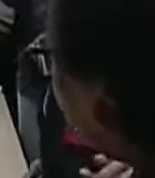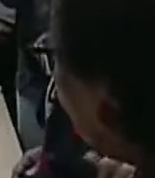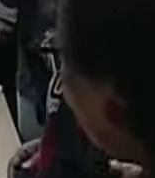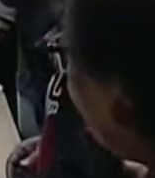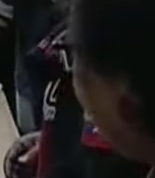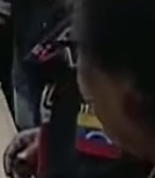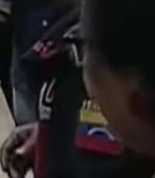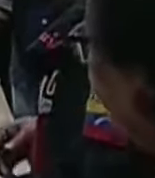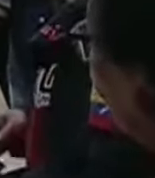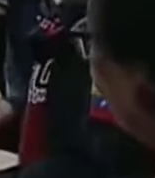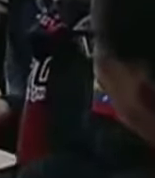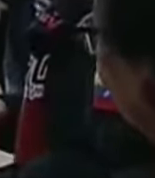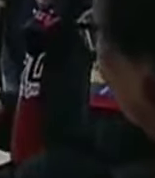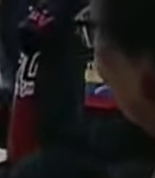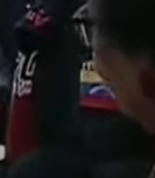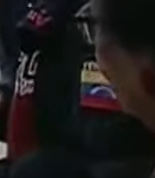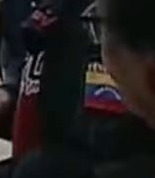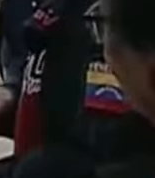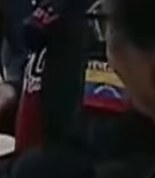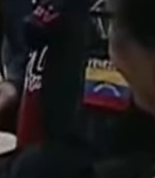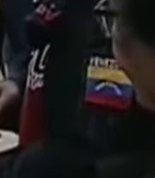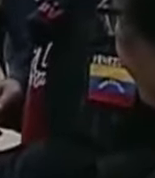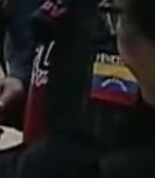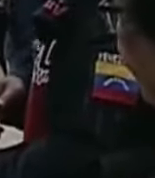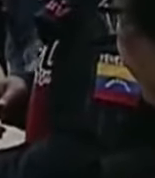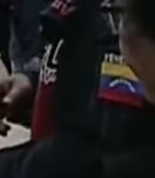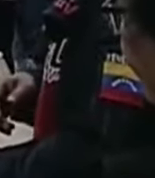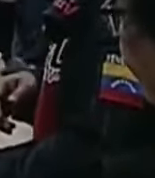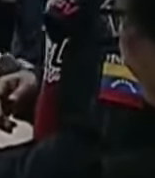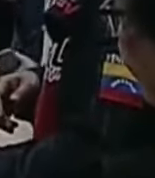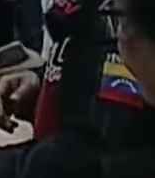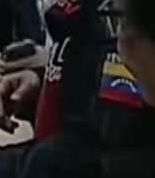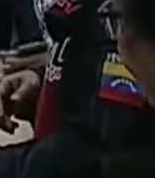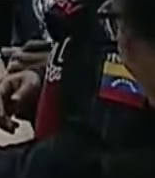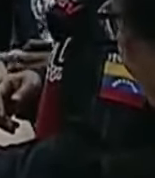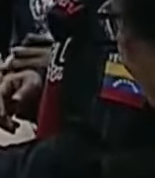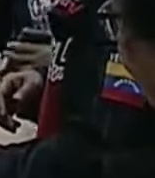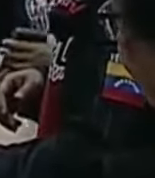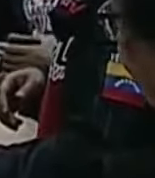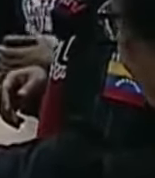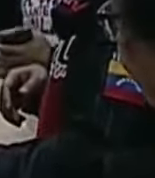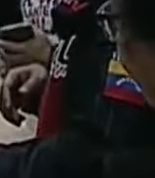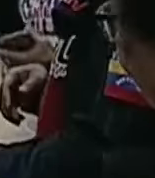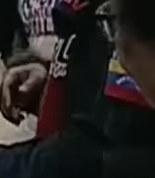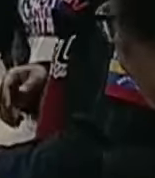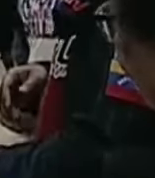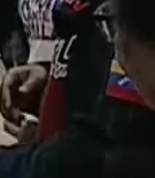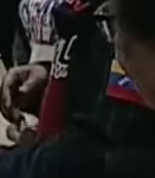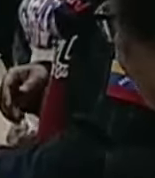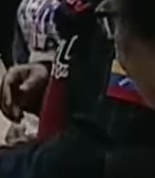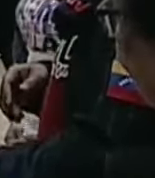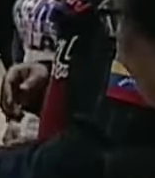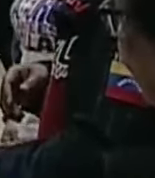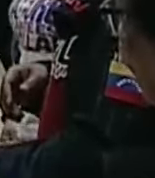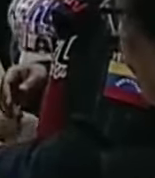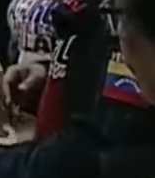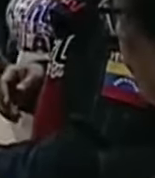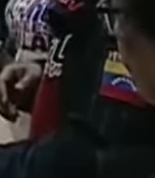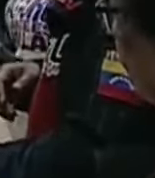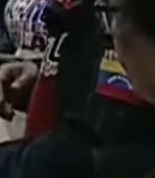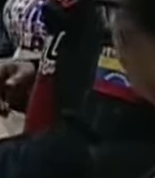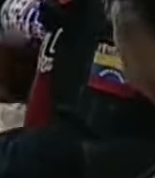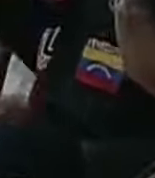directa, participativa, popular, avanzar en la consolidación del socialismo del siglo XXI, no